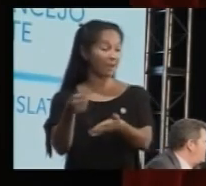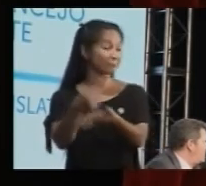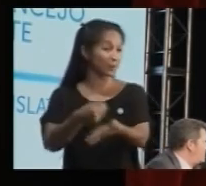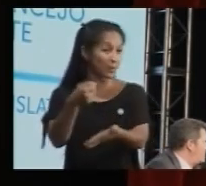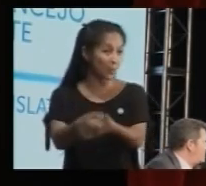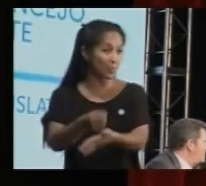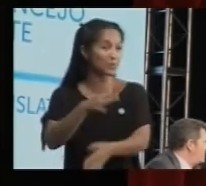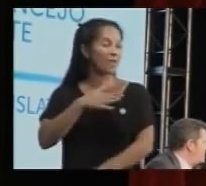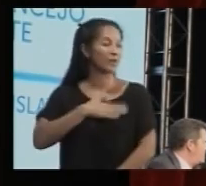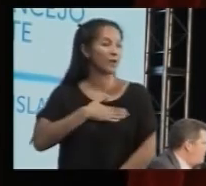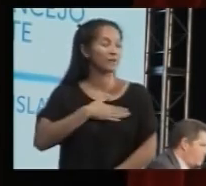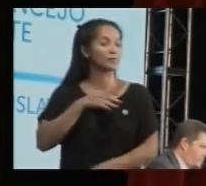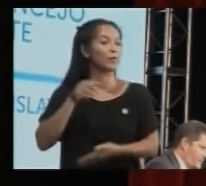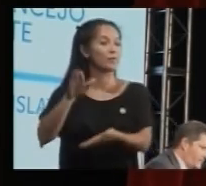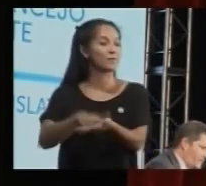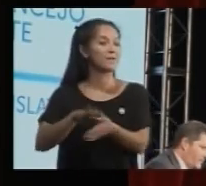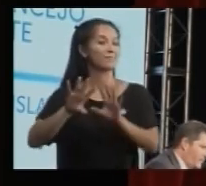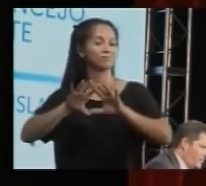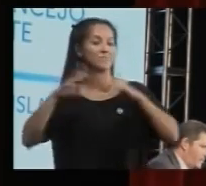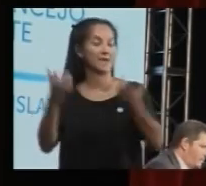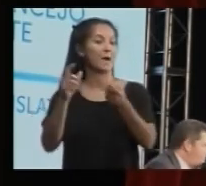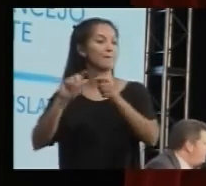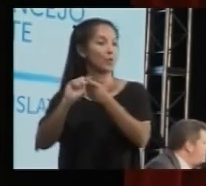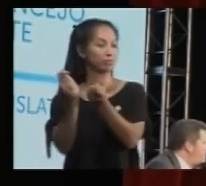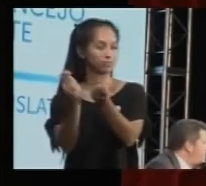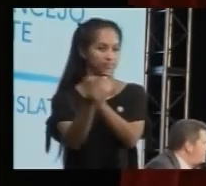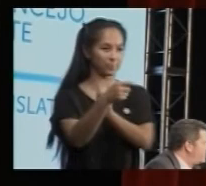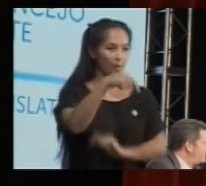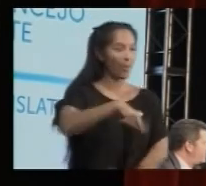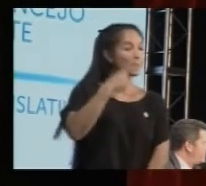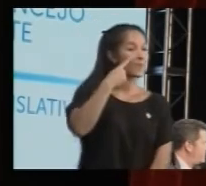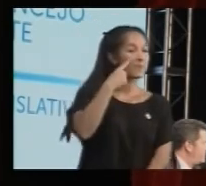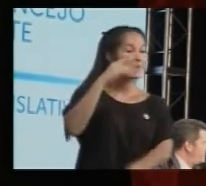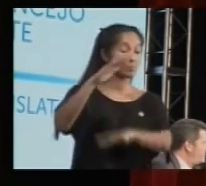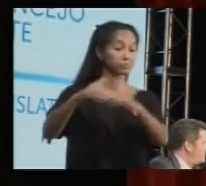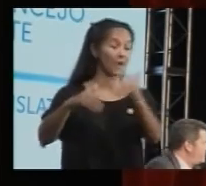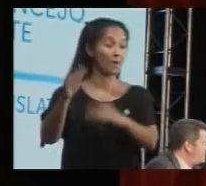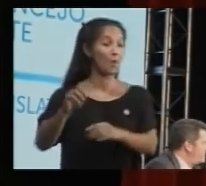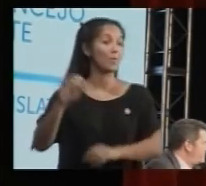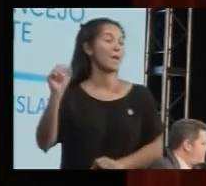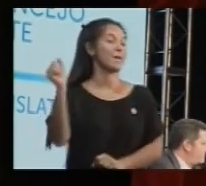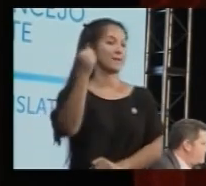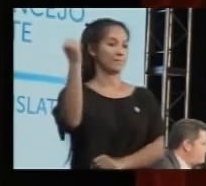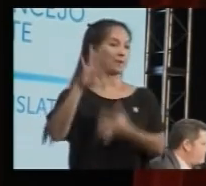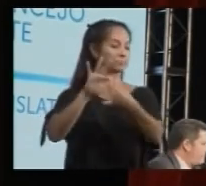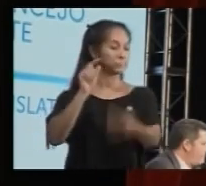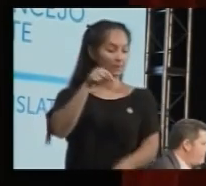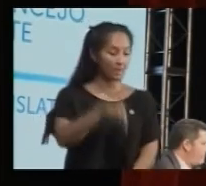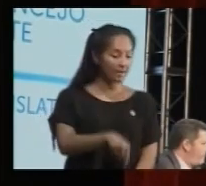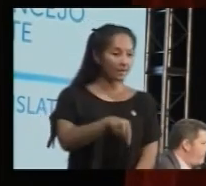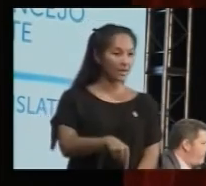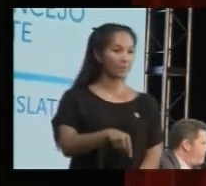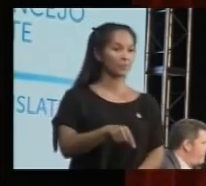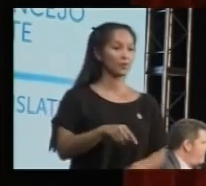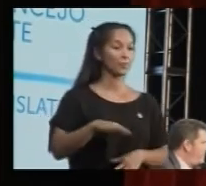los advierte. Estamos pisando una revolución, estamos viviendo una hora americana. Estos ideales están intactos y